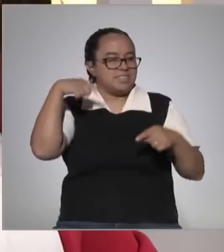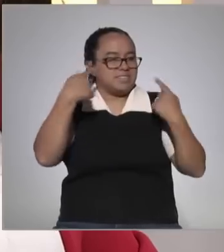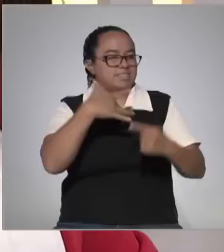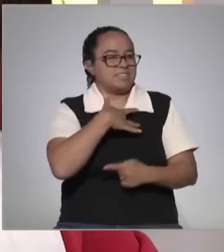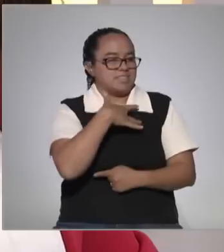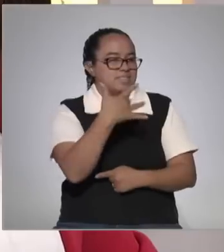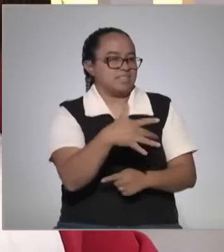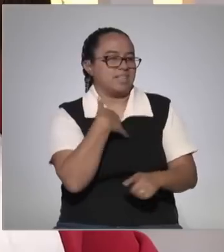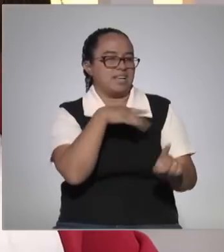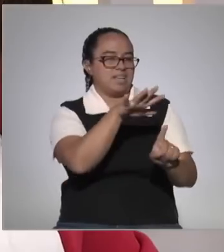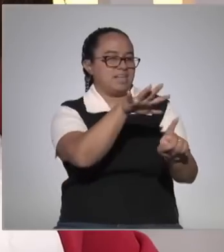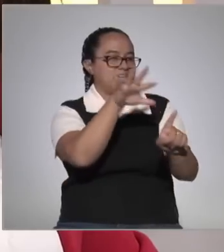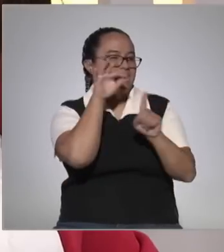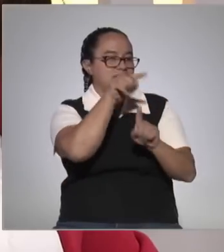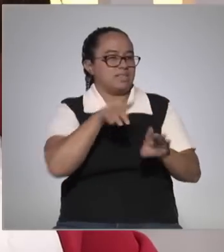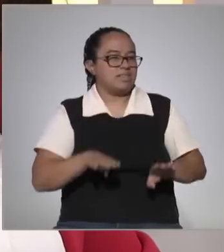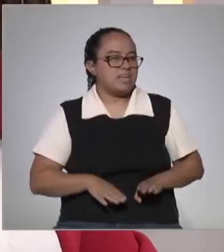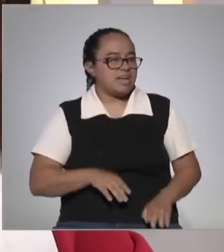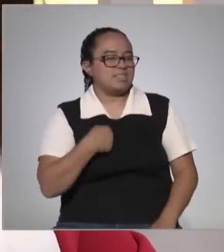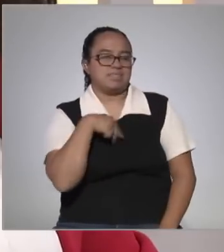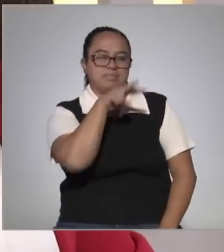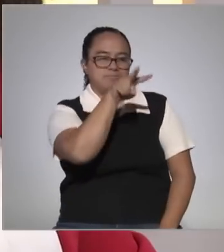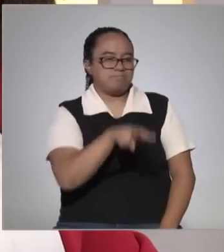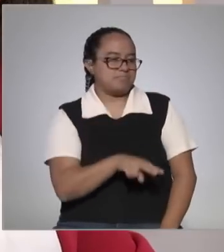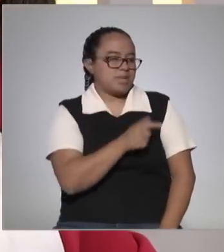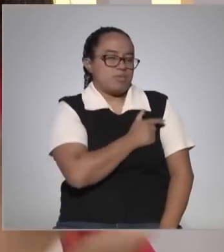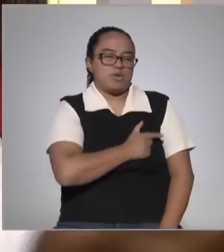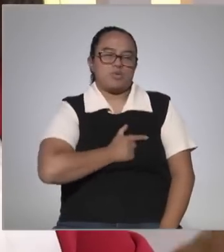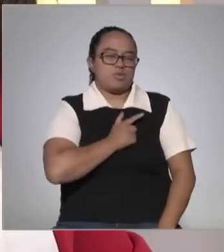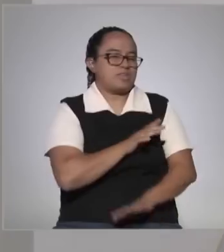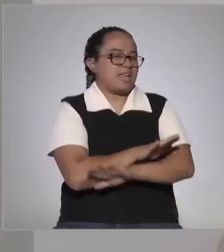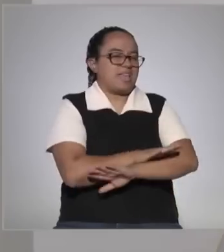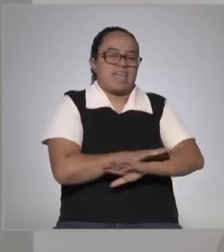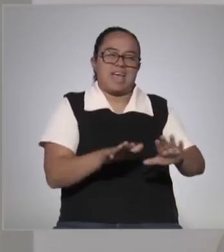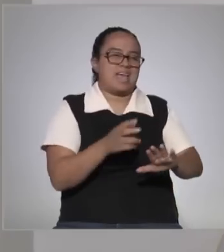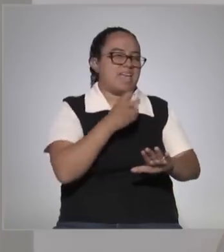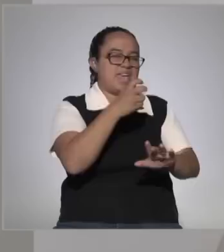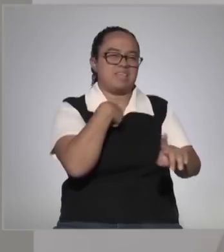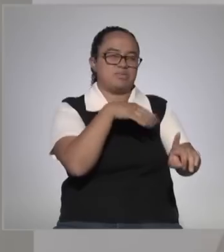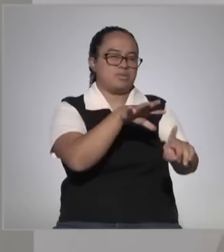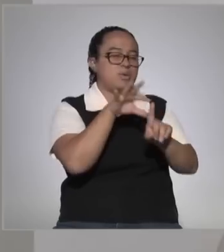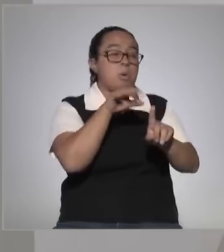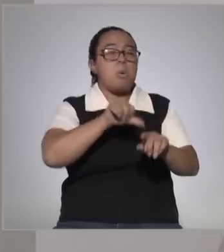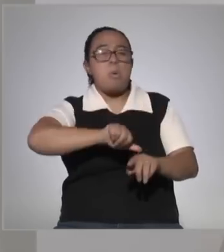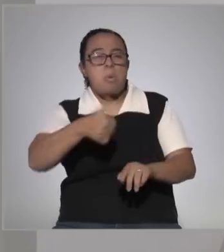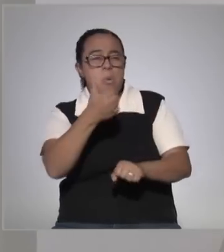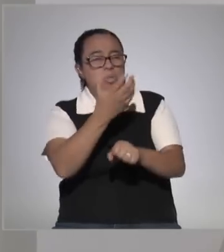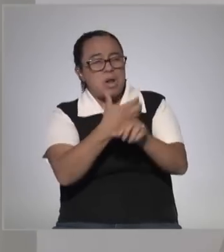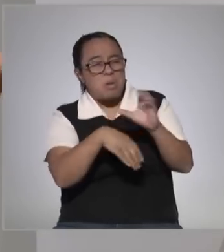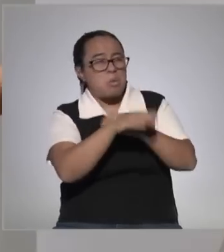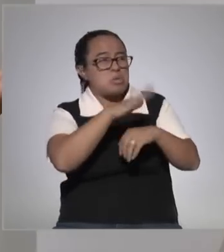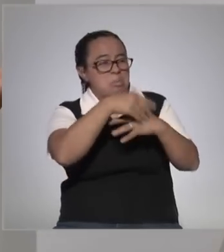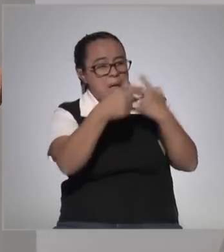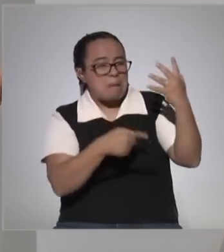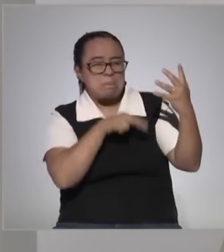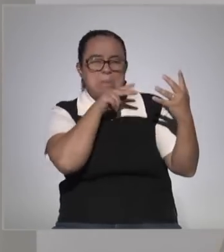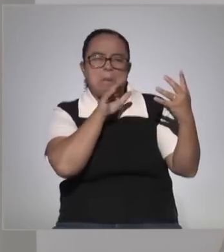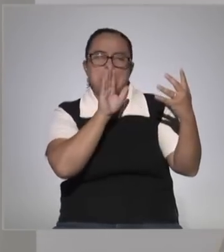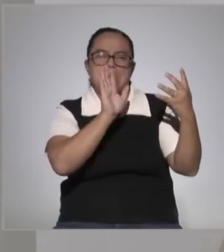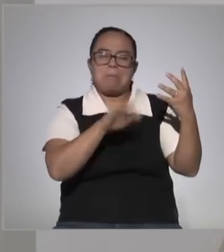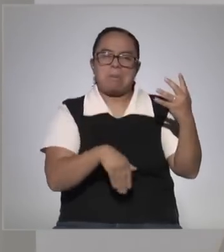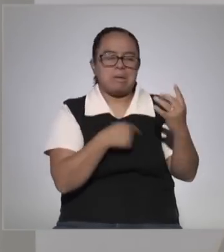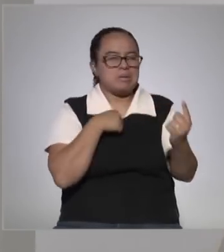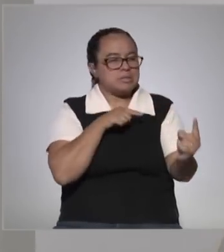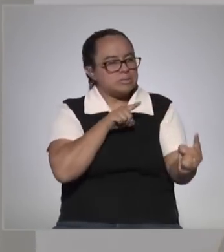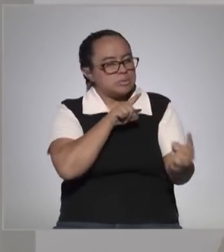pareja, pues nada más es que me gusta y eso es todo, ¿no? O sea, y no nos preocupamos por ninguna otra cosa más. Y son únicas las parejas